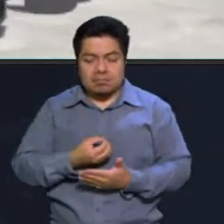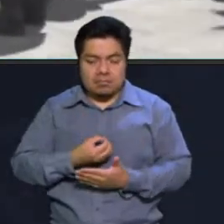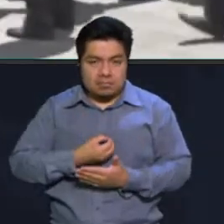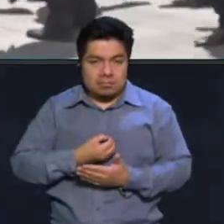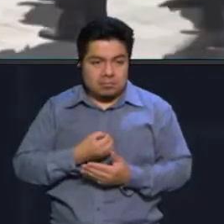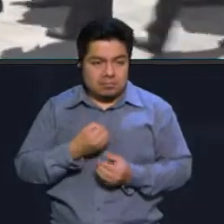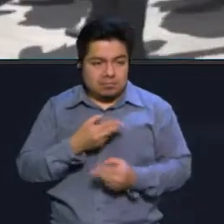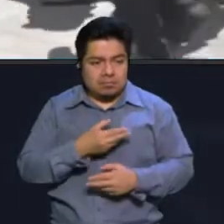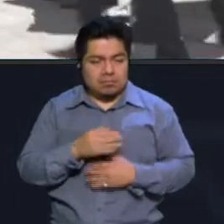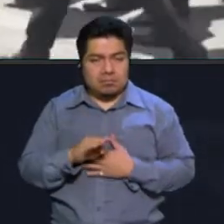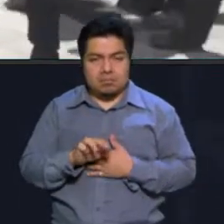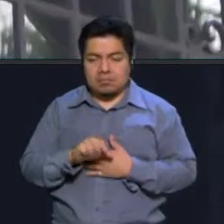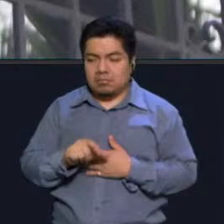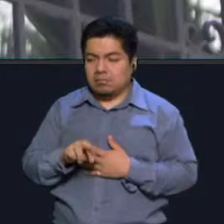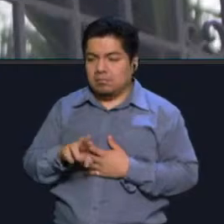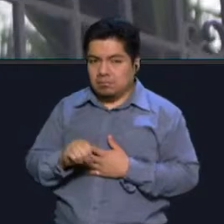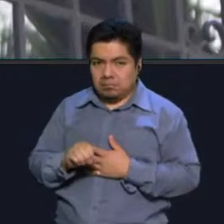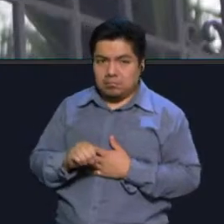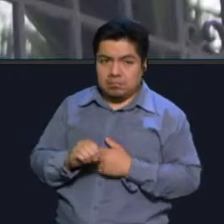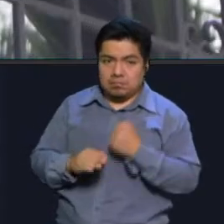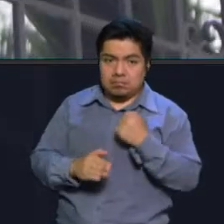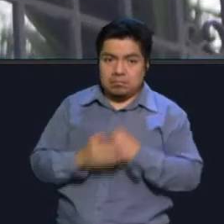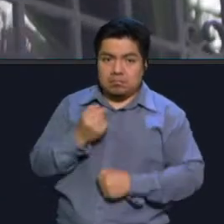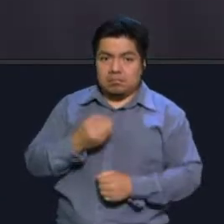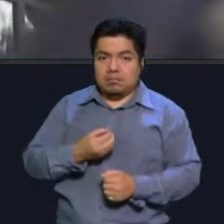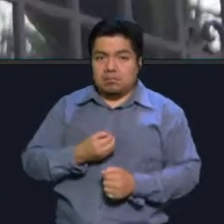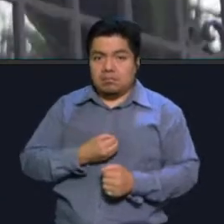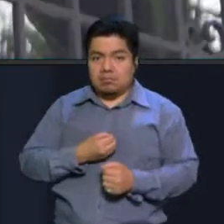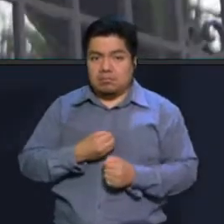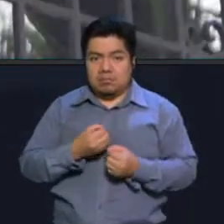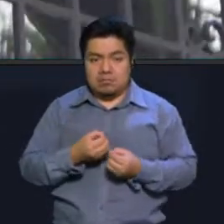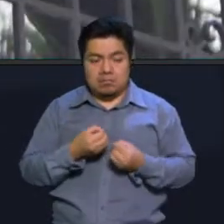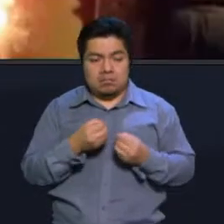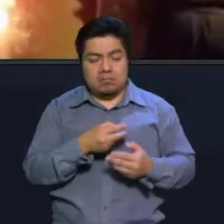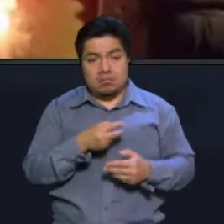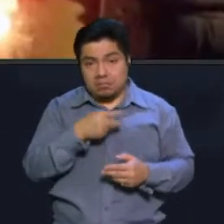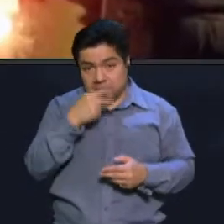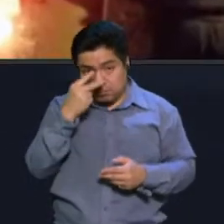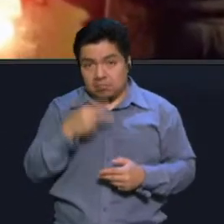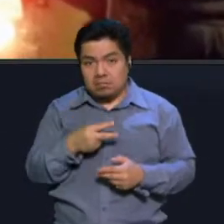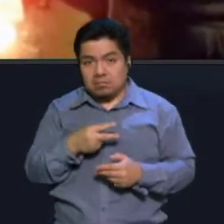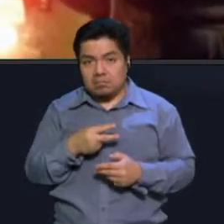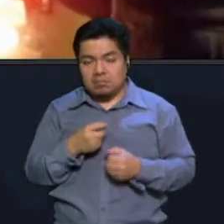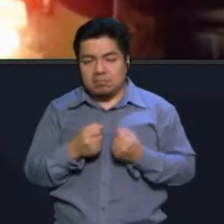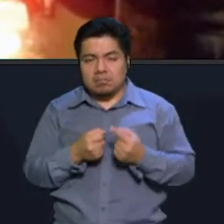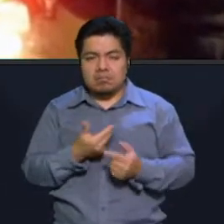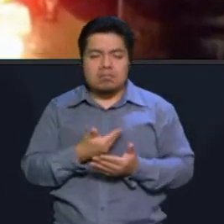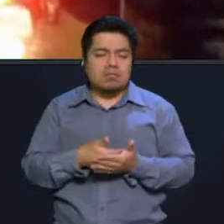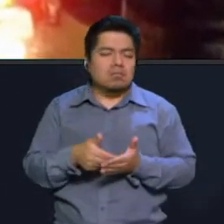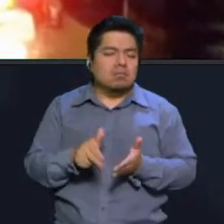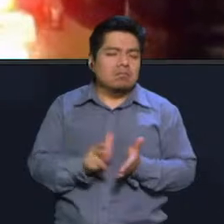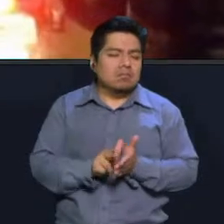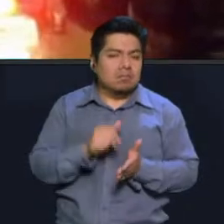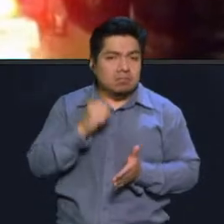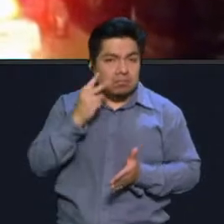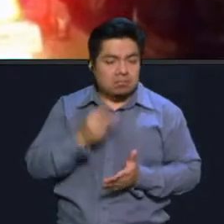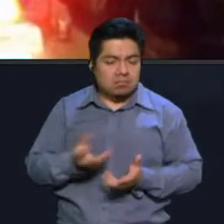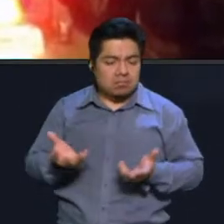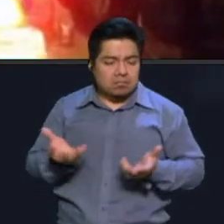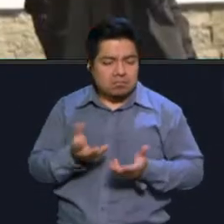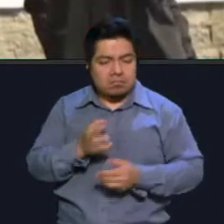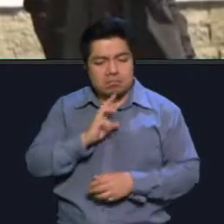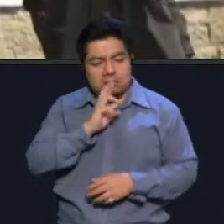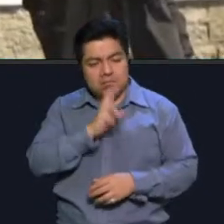Domínguez como un héroe, porque tú sabes que esta medalla se le da a los mexicanos que hacen actos heroicos por México. Entonces, la respuesta